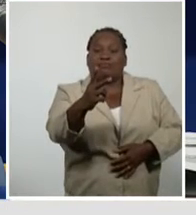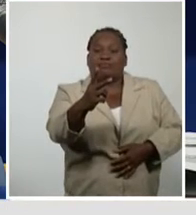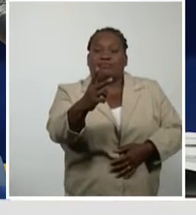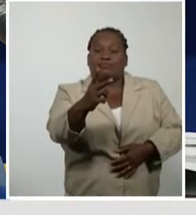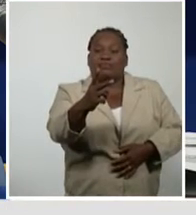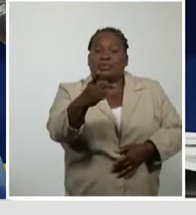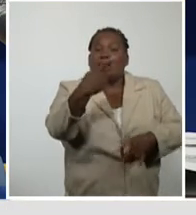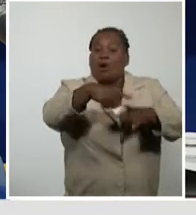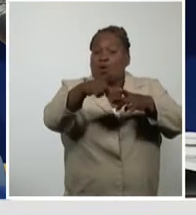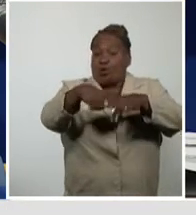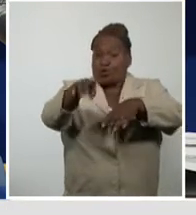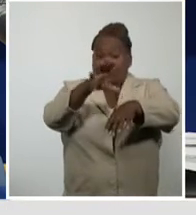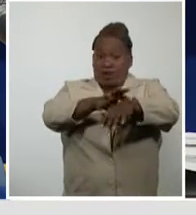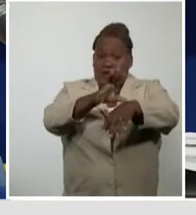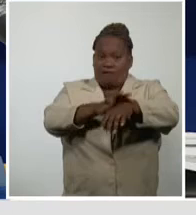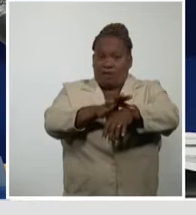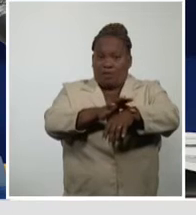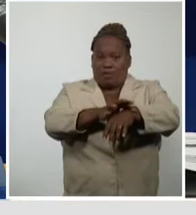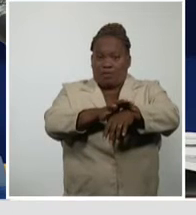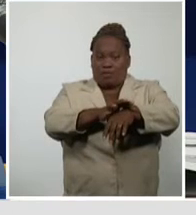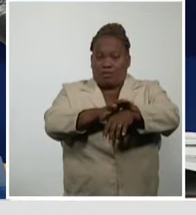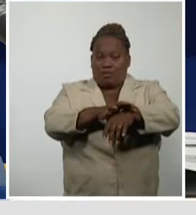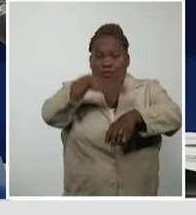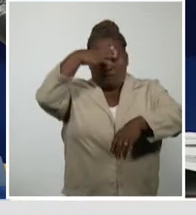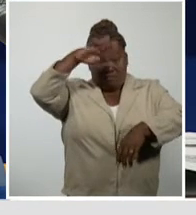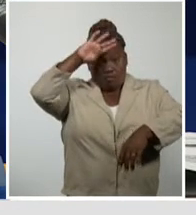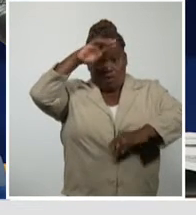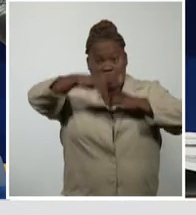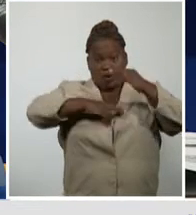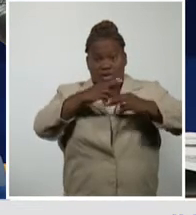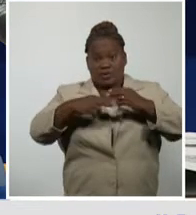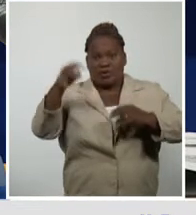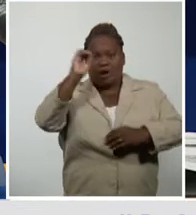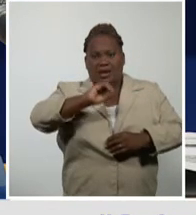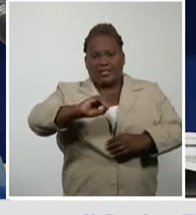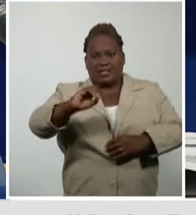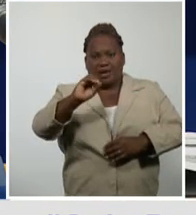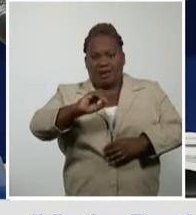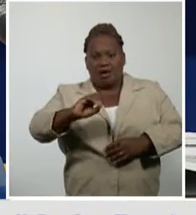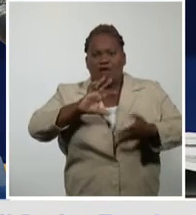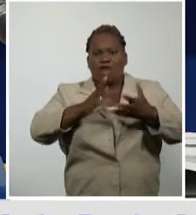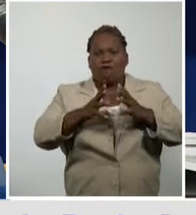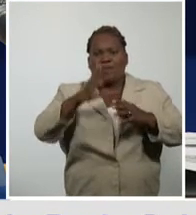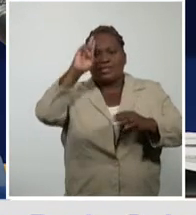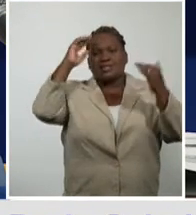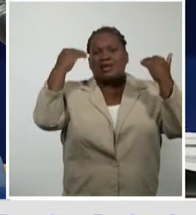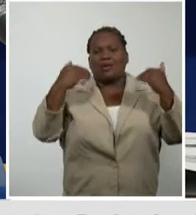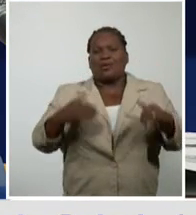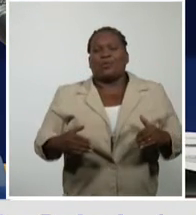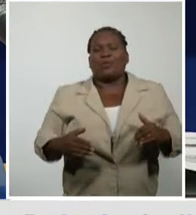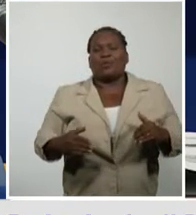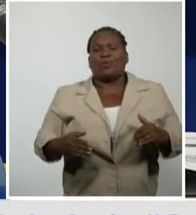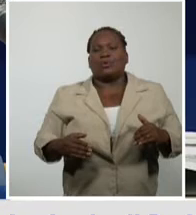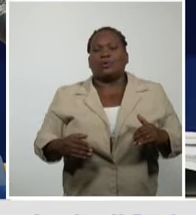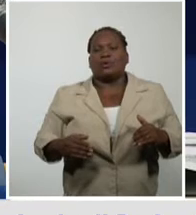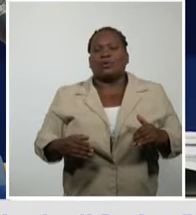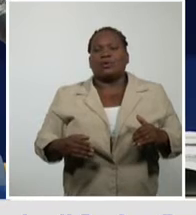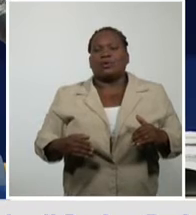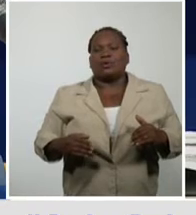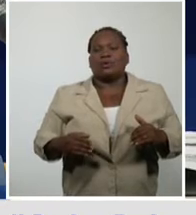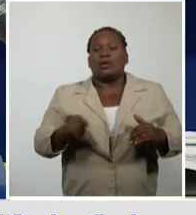otros enfermos, lo que Cuba hizo fue organizar sus sistemas de salud de forma tal de tener en